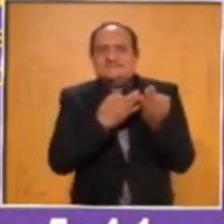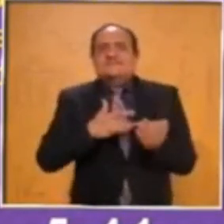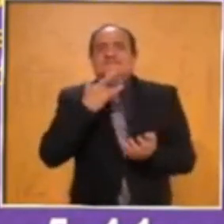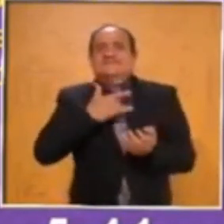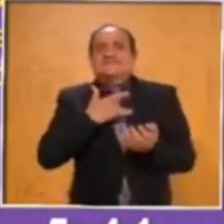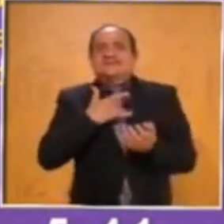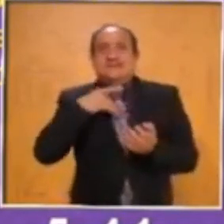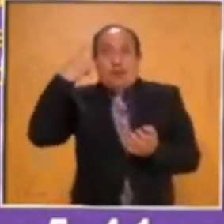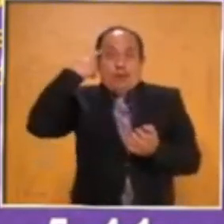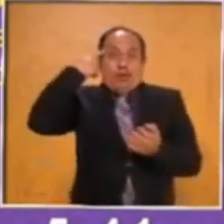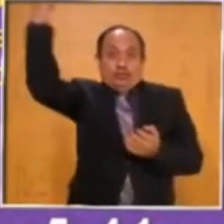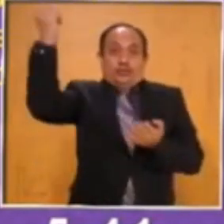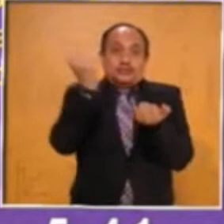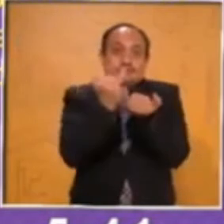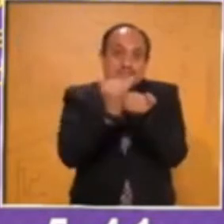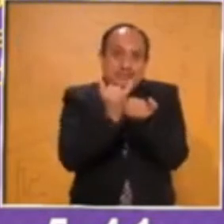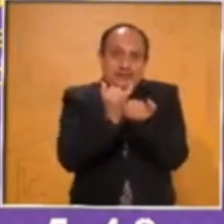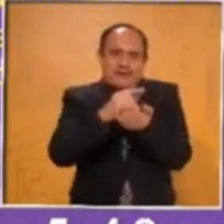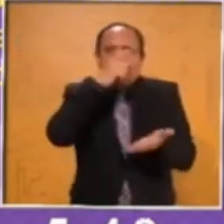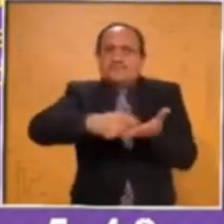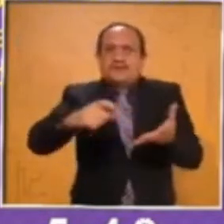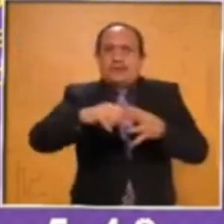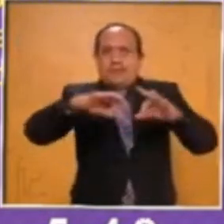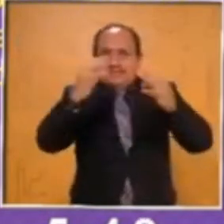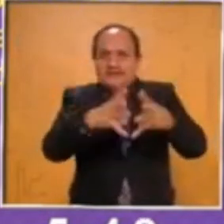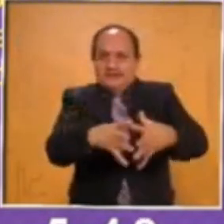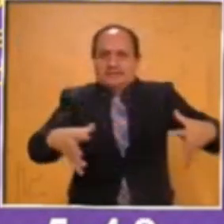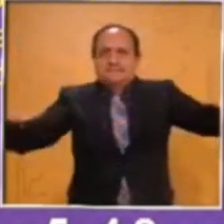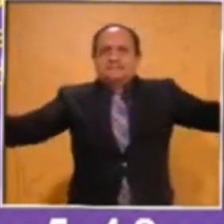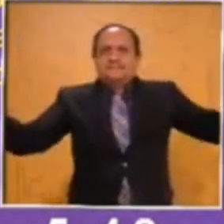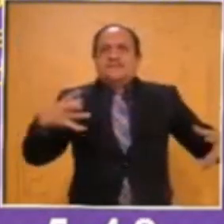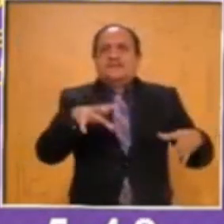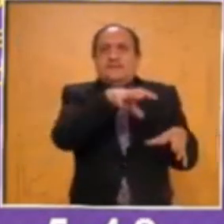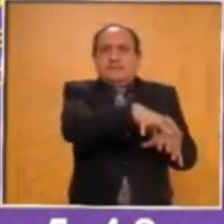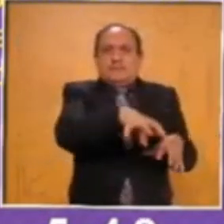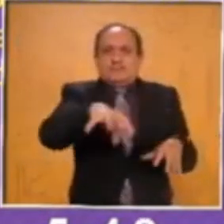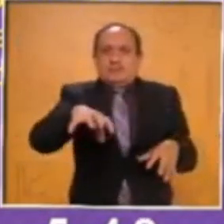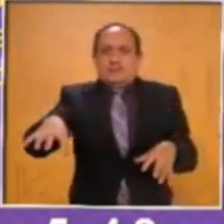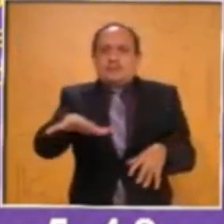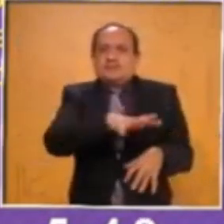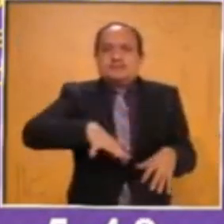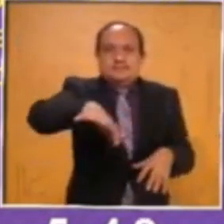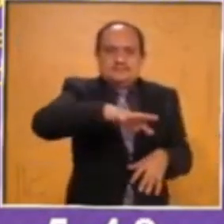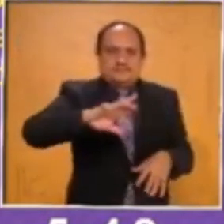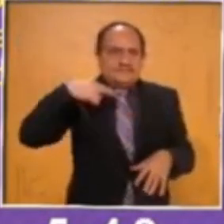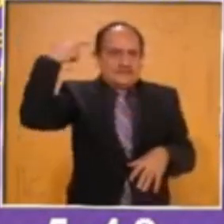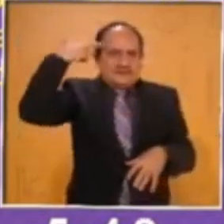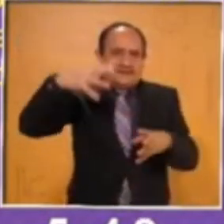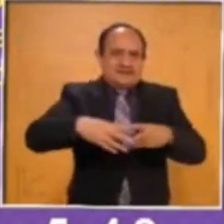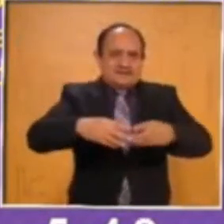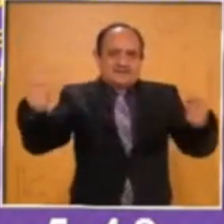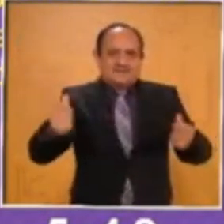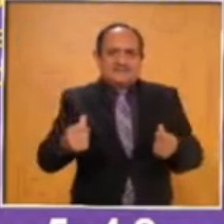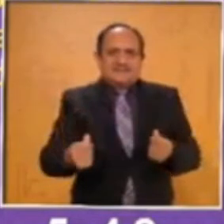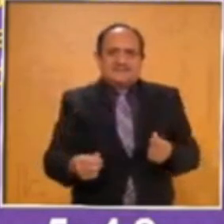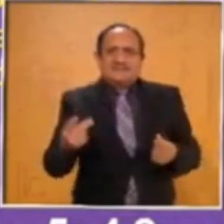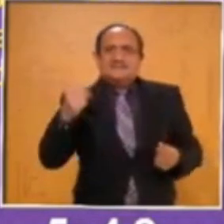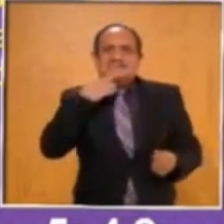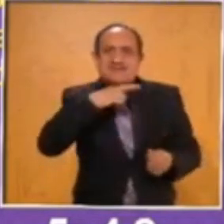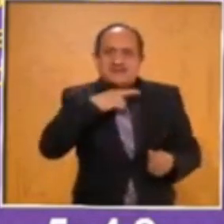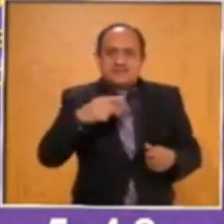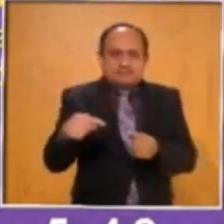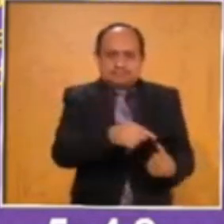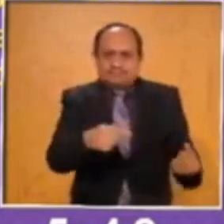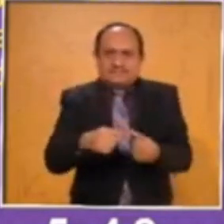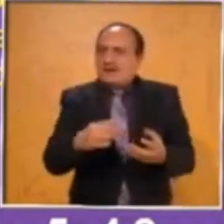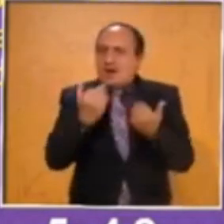un dios y compra un gran terrario y 4 colonias de Reyes de la Arena. Pronto comienza a hacerlos a luchar